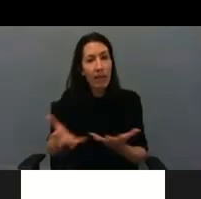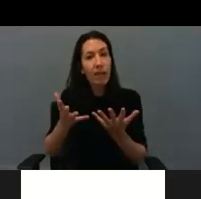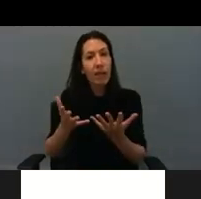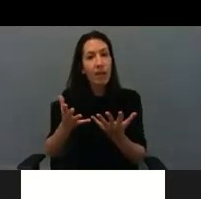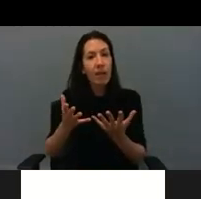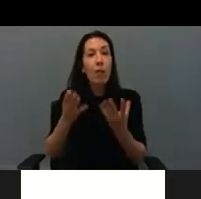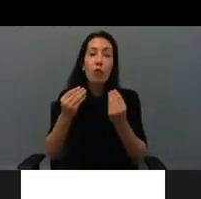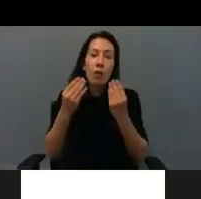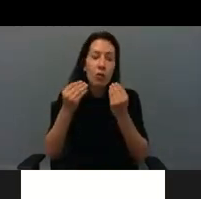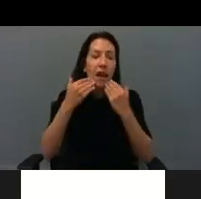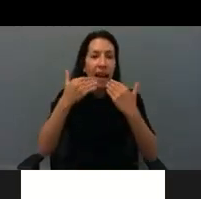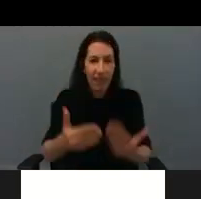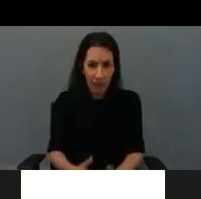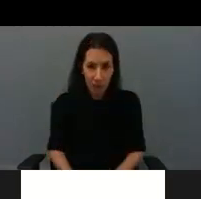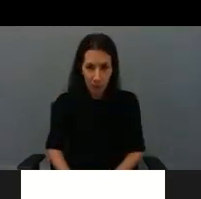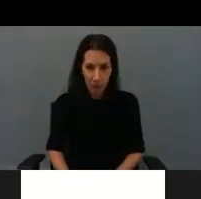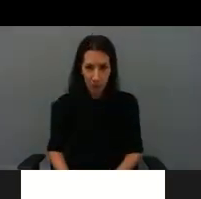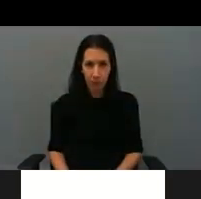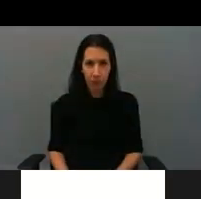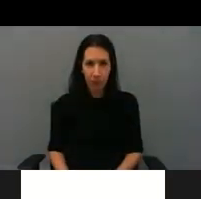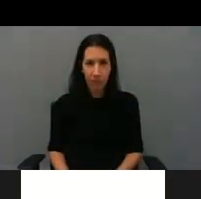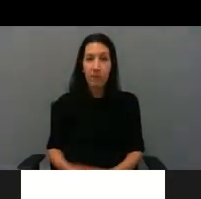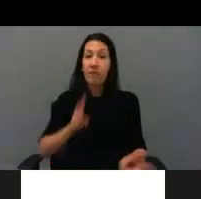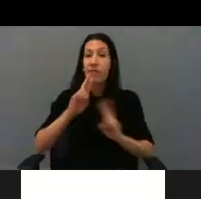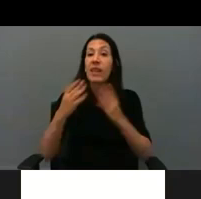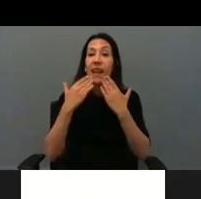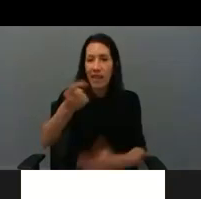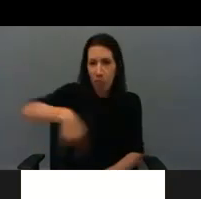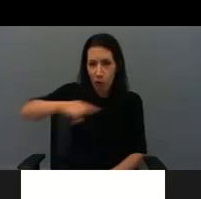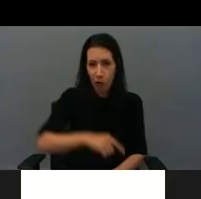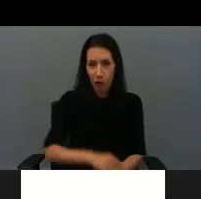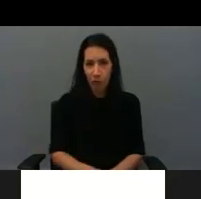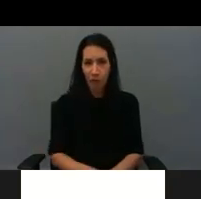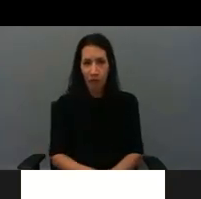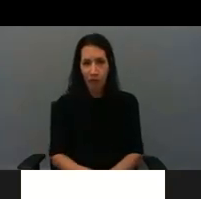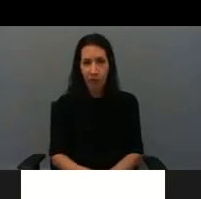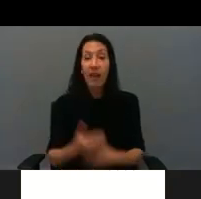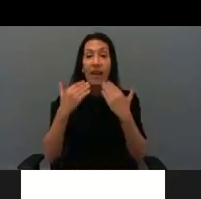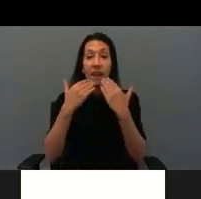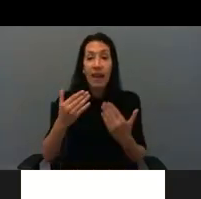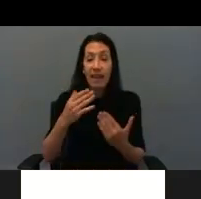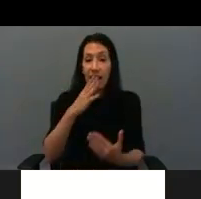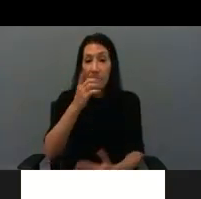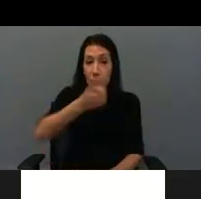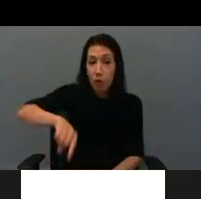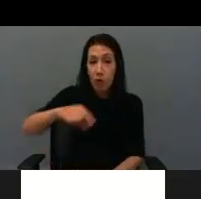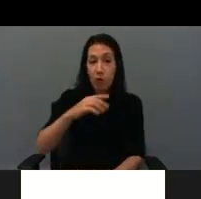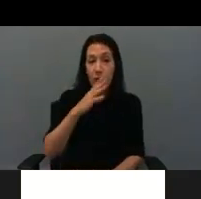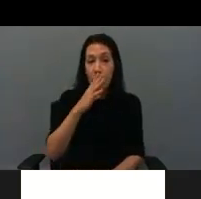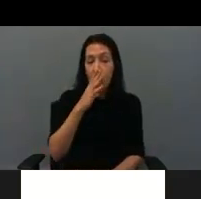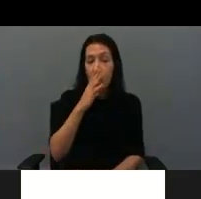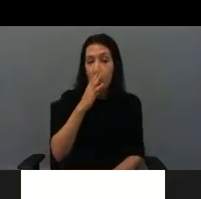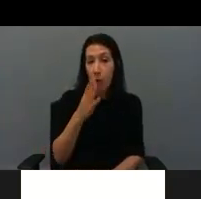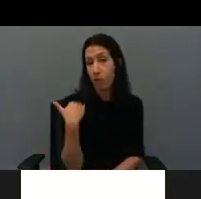muchísimas gracias. A vosotros por toda la dedicación que que le dan a nuestros